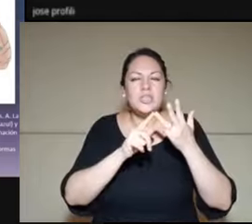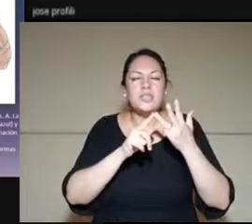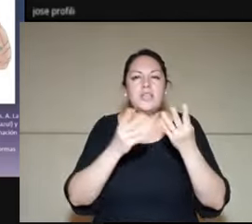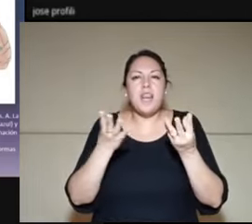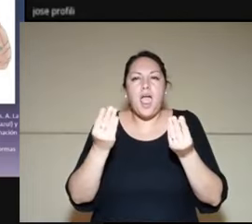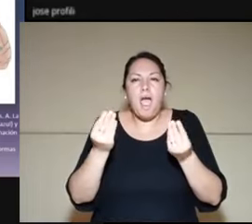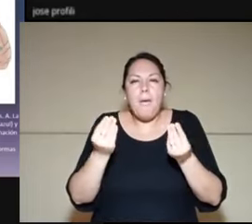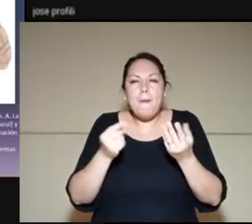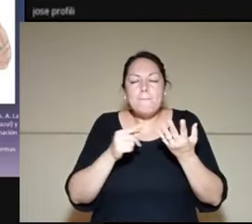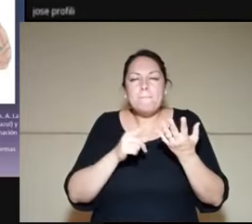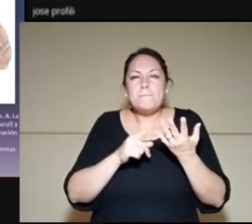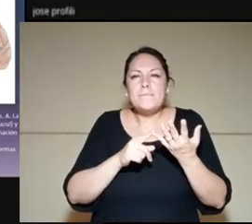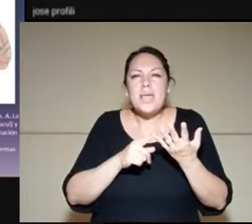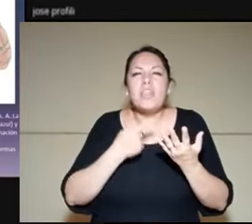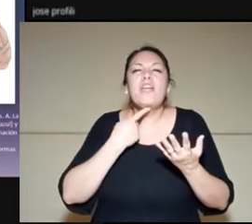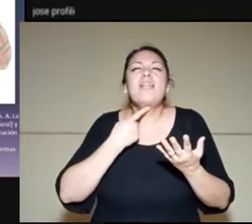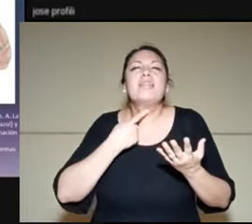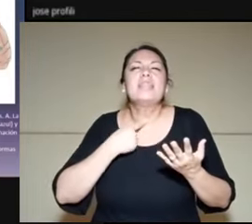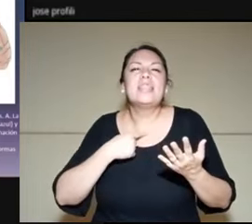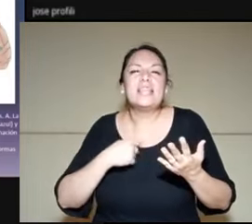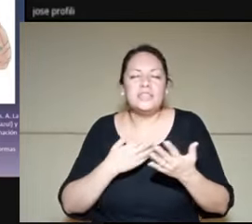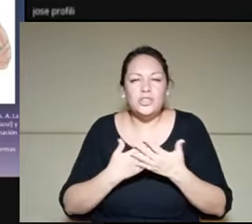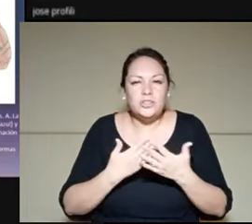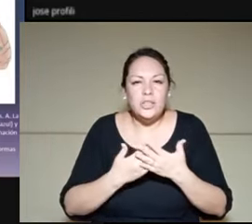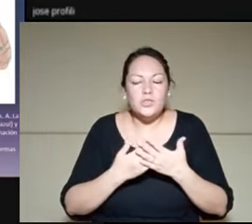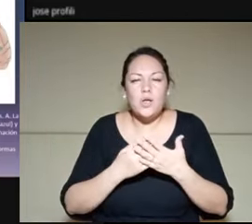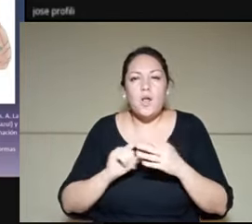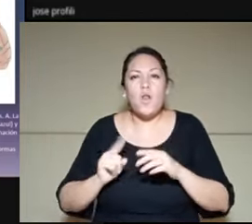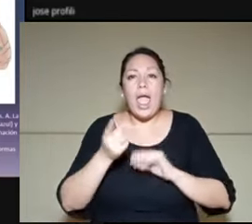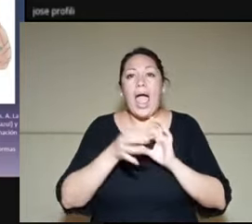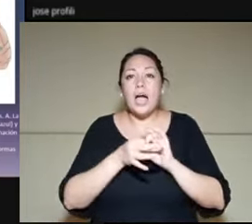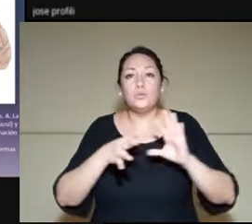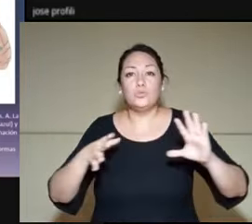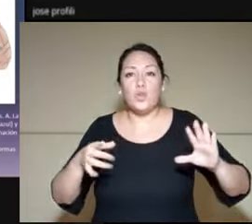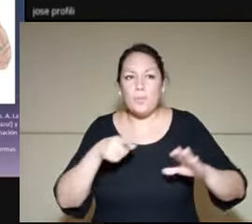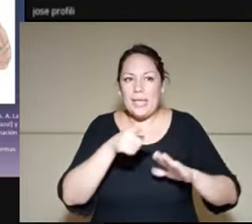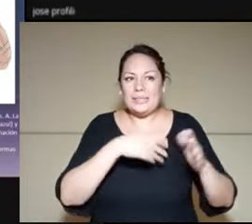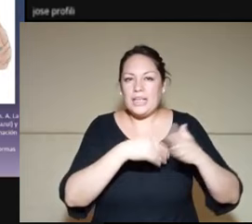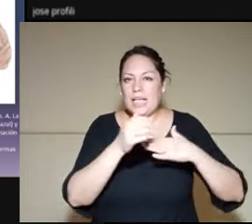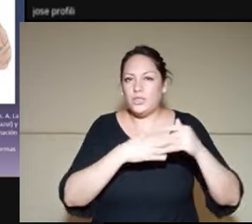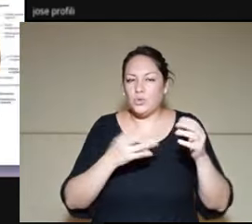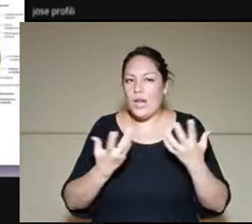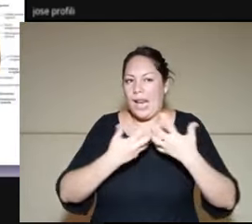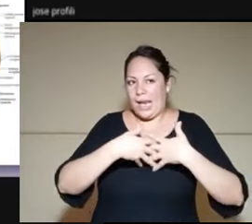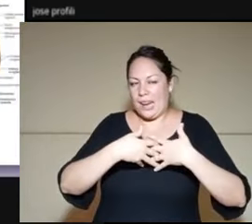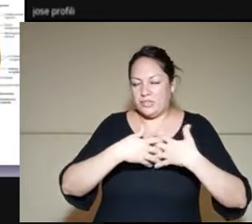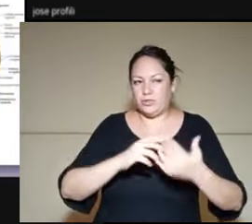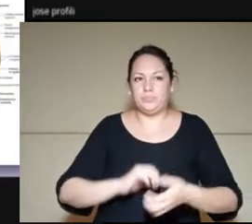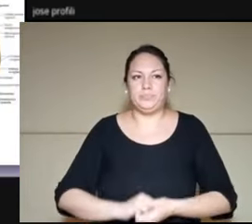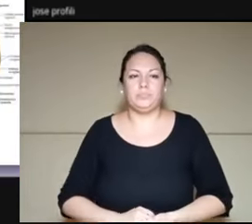sexual, con parte del sistema autónomo, está relacionado todas estas estructuras.